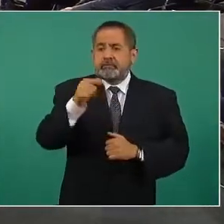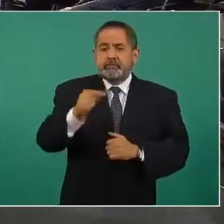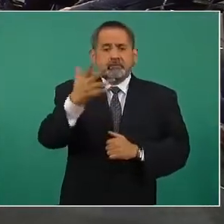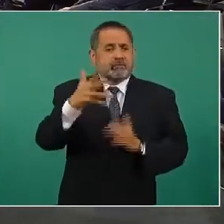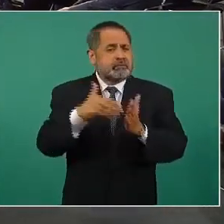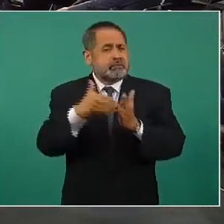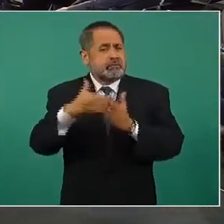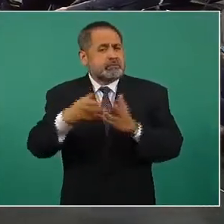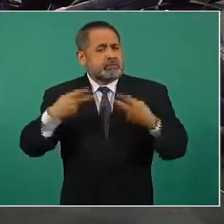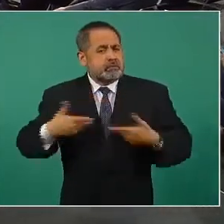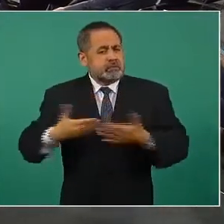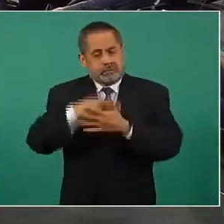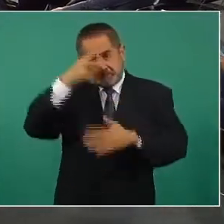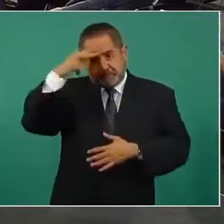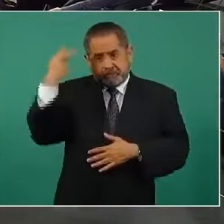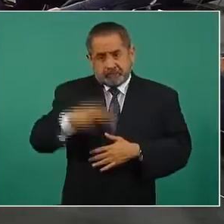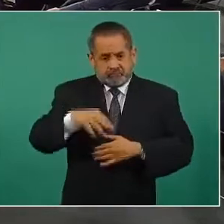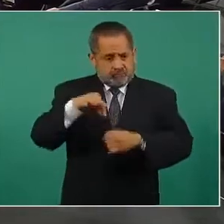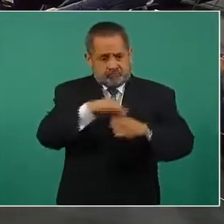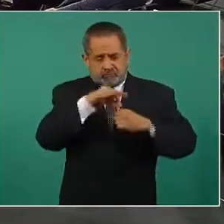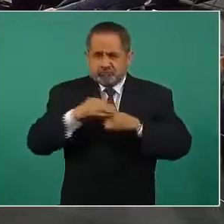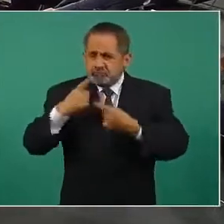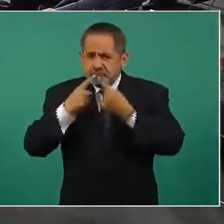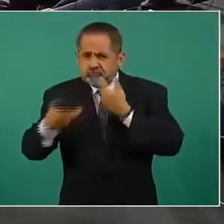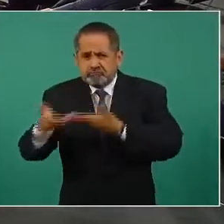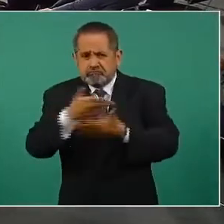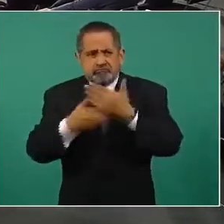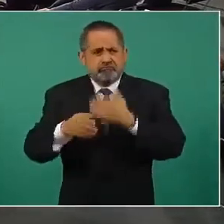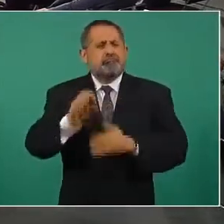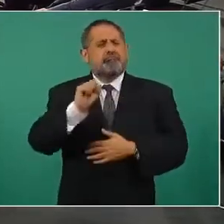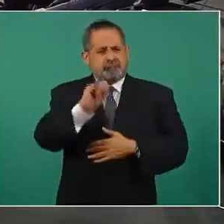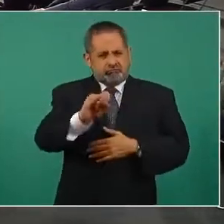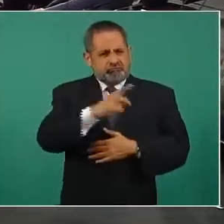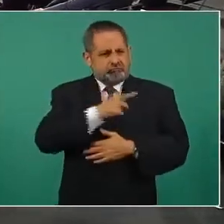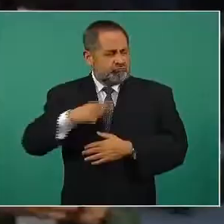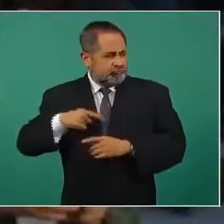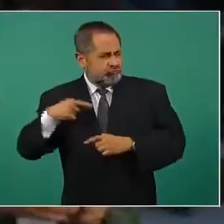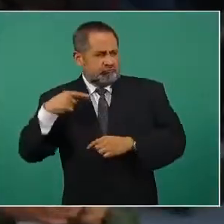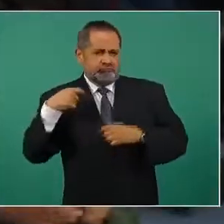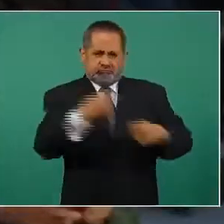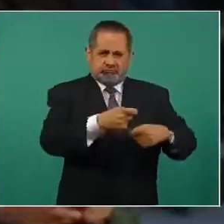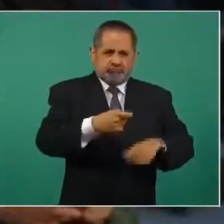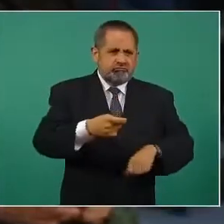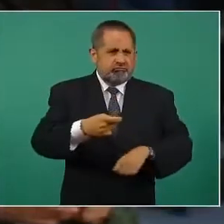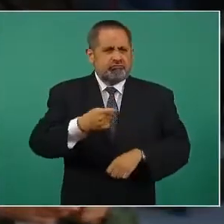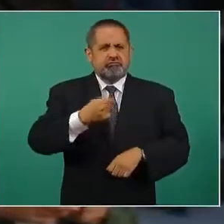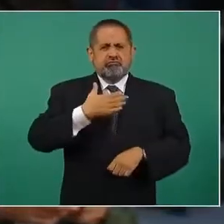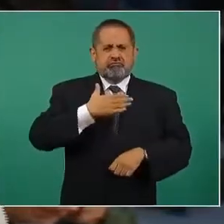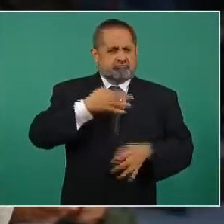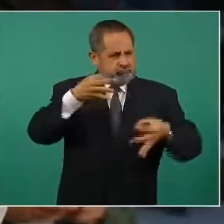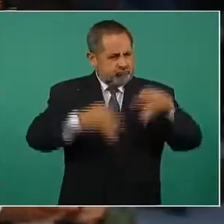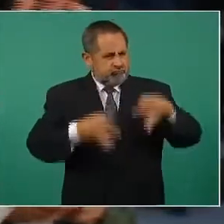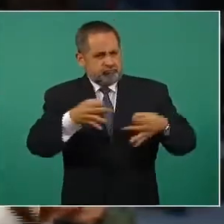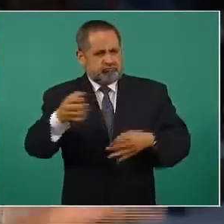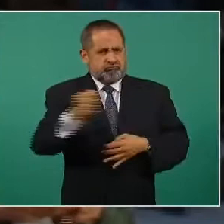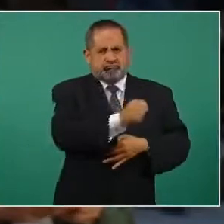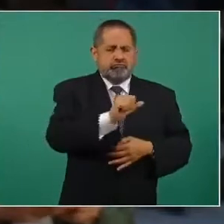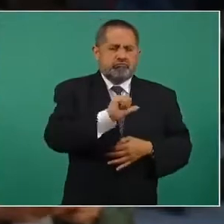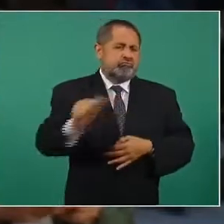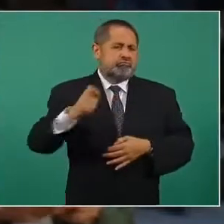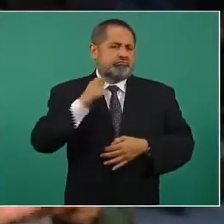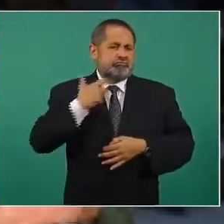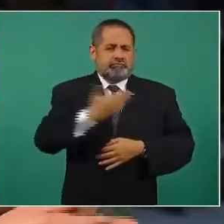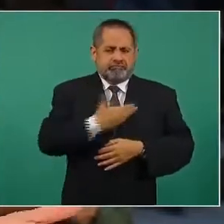de mexicanos que votaron en la consulta porque sí se juzgara a los expresidentes, ya que todo el